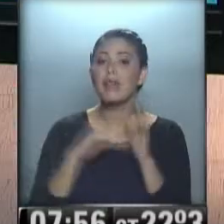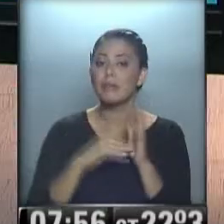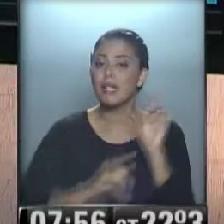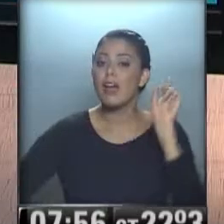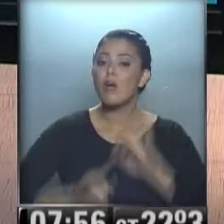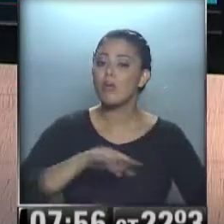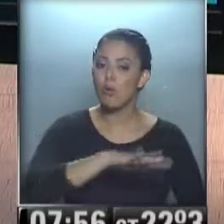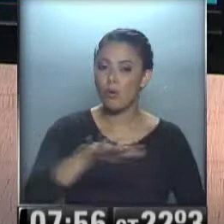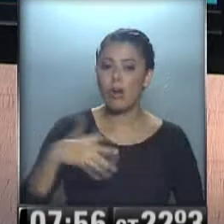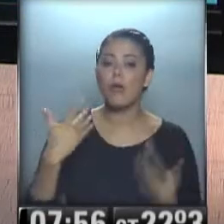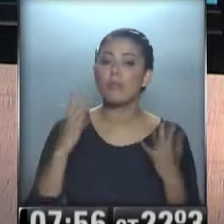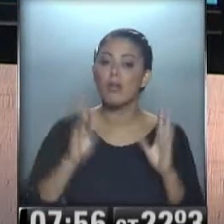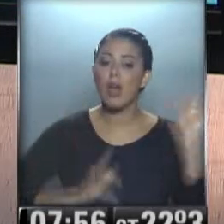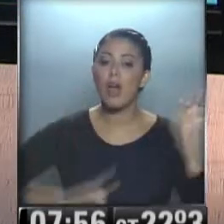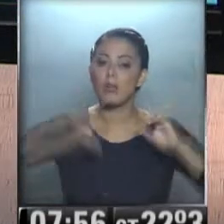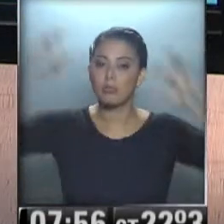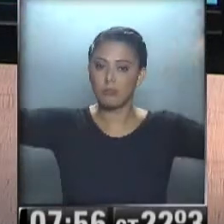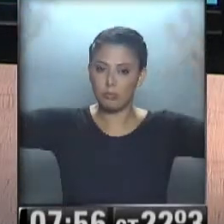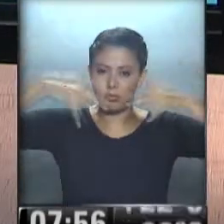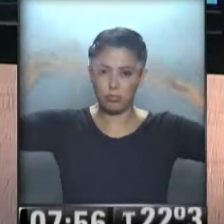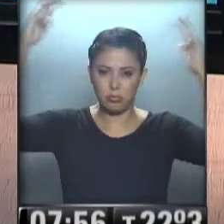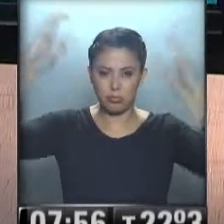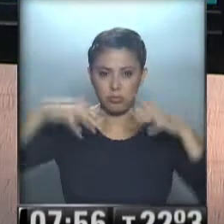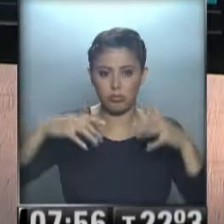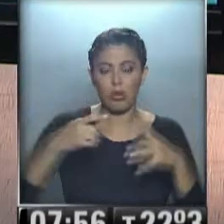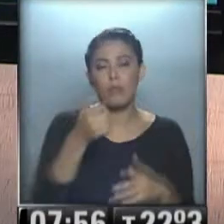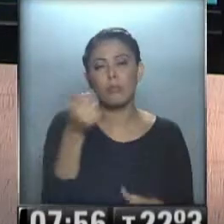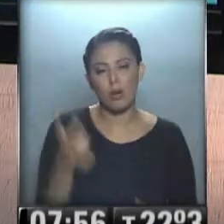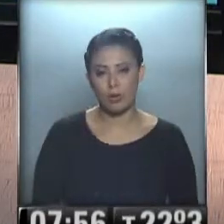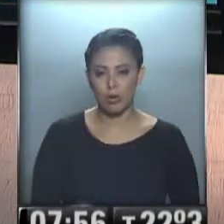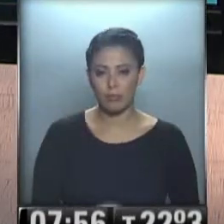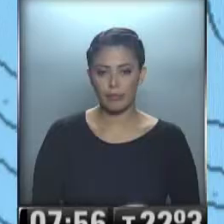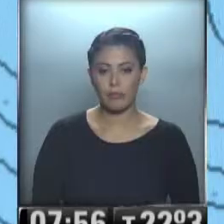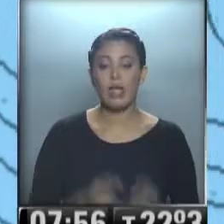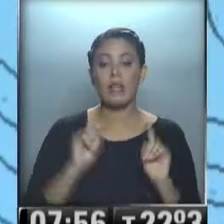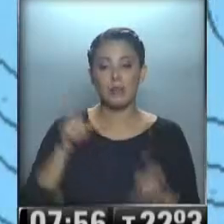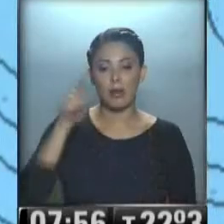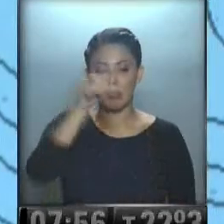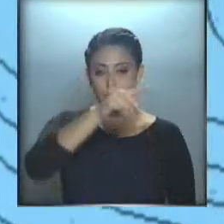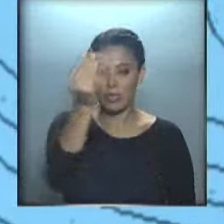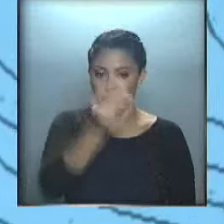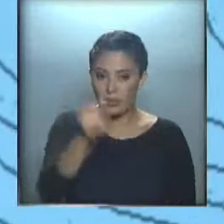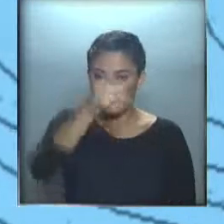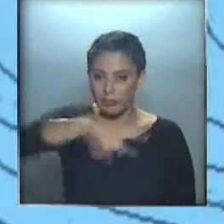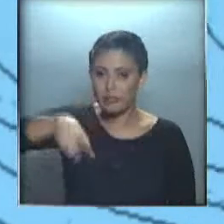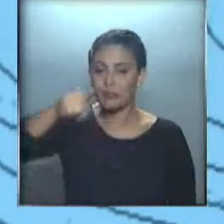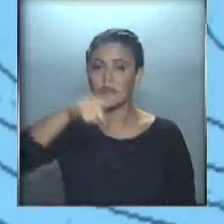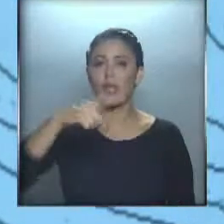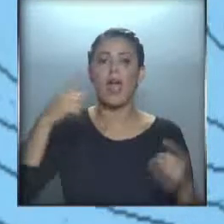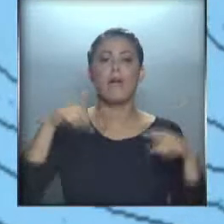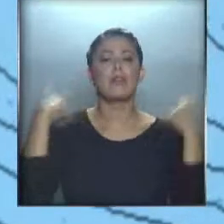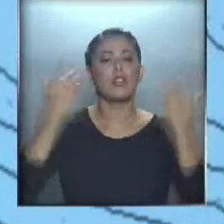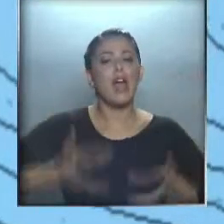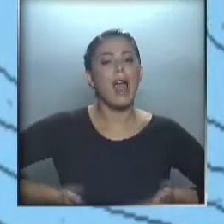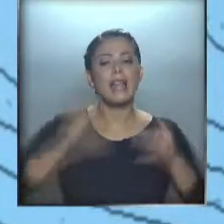¿eh? Allí la probabilidad de alguna tormentita, pero tan aislado. Alta presión atmosférica que siempre entra sobre